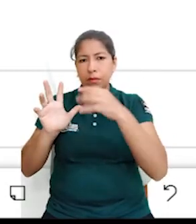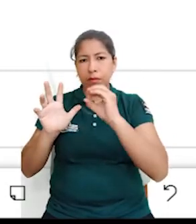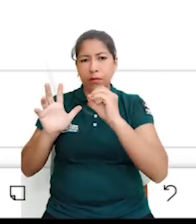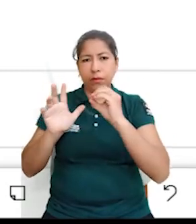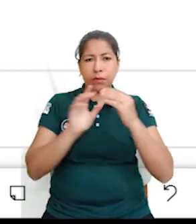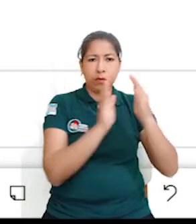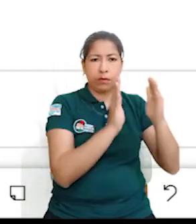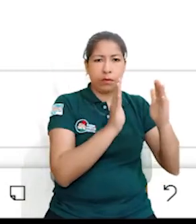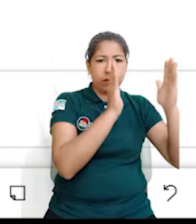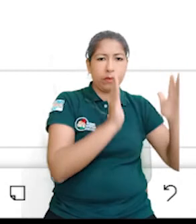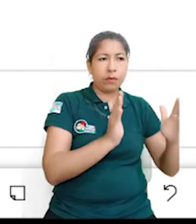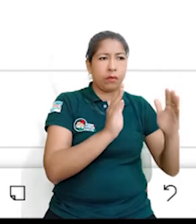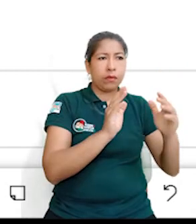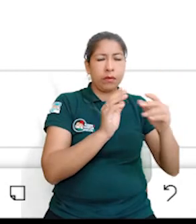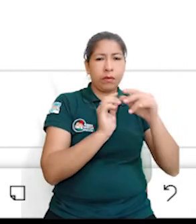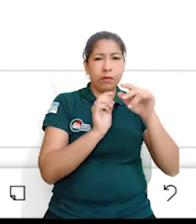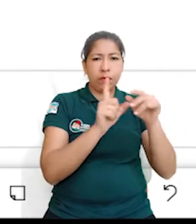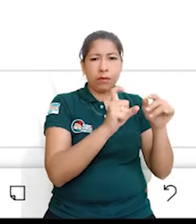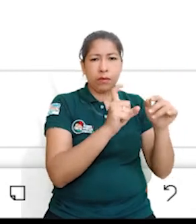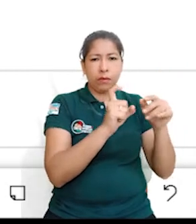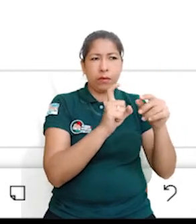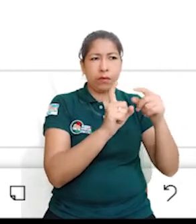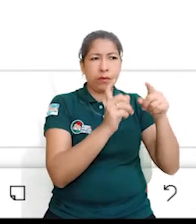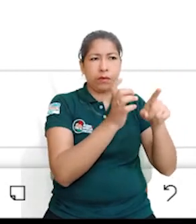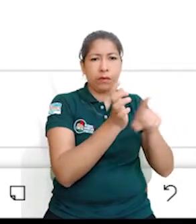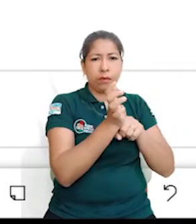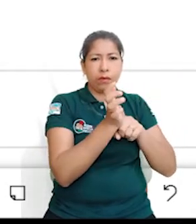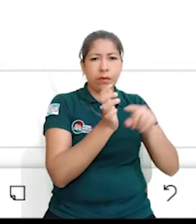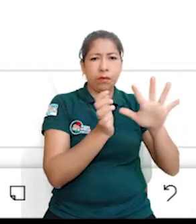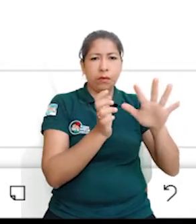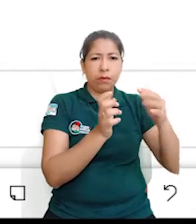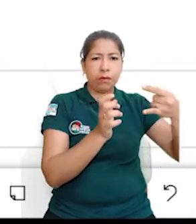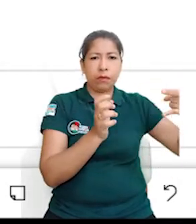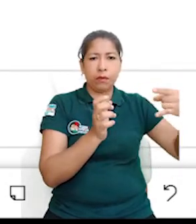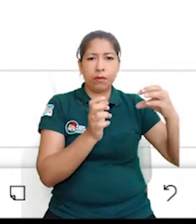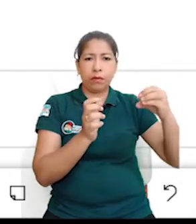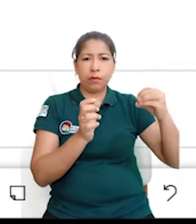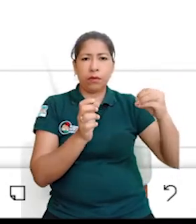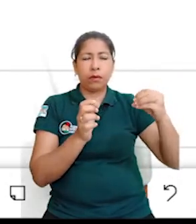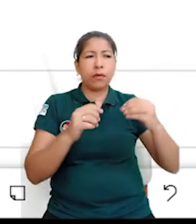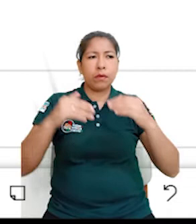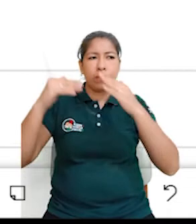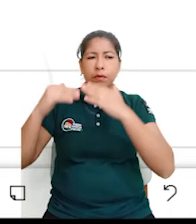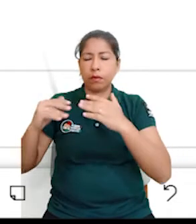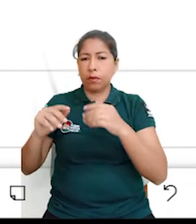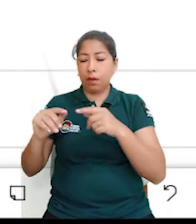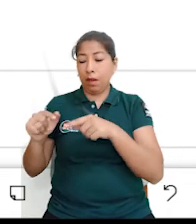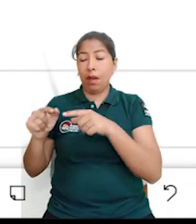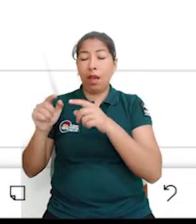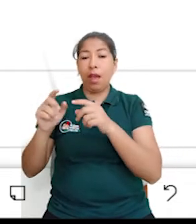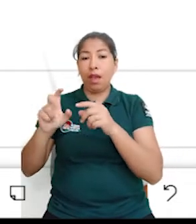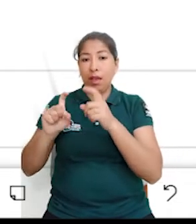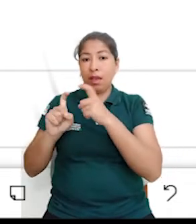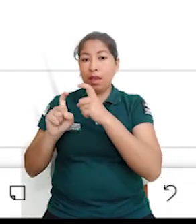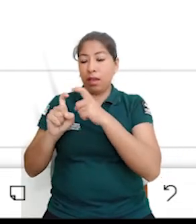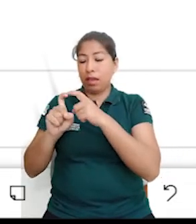0. Primera solución tenemos menos 25, puesto que pasa con signo cambiado. Y la